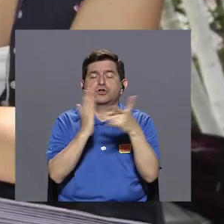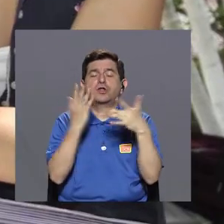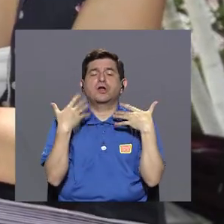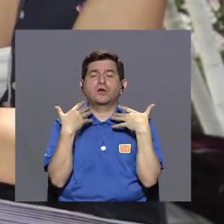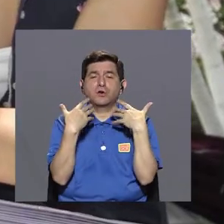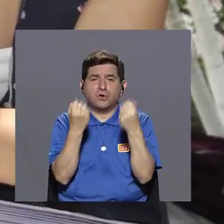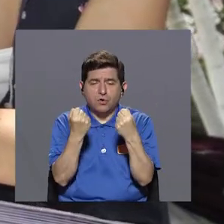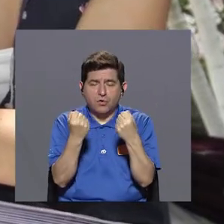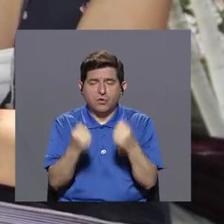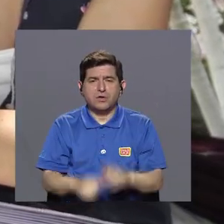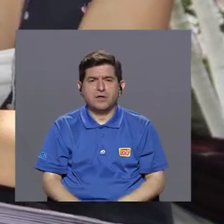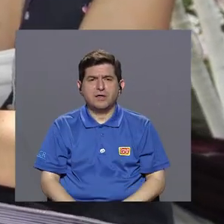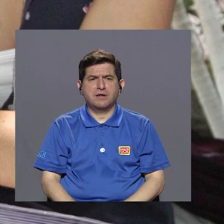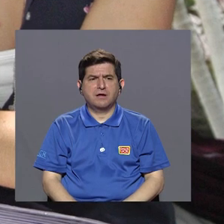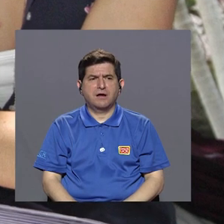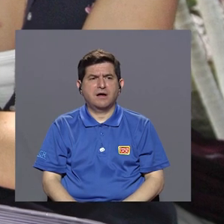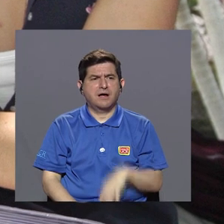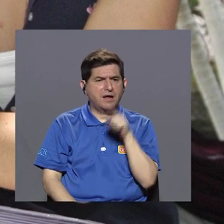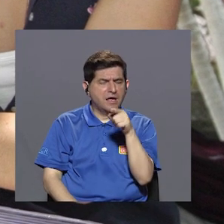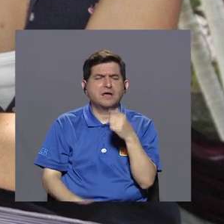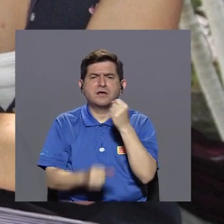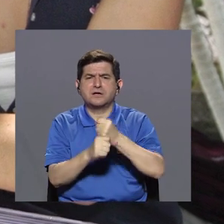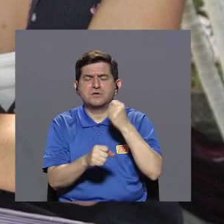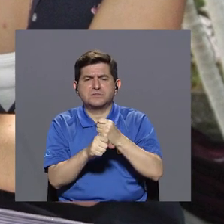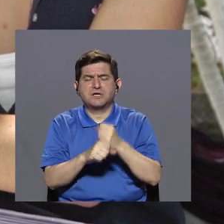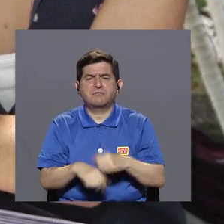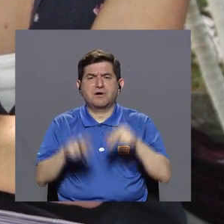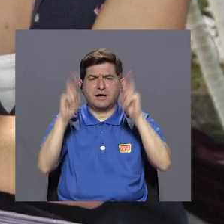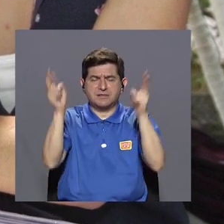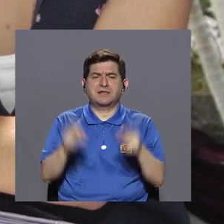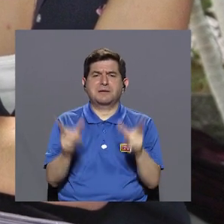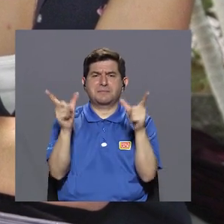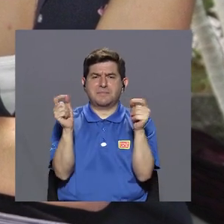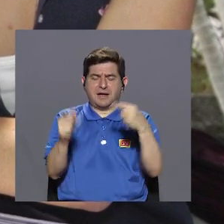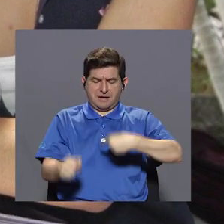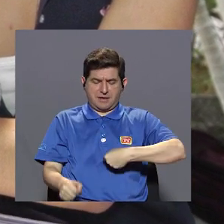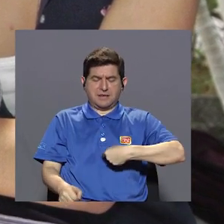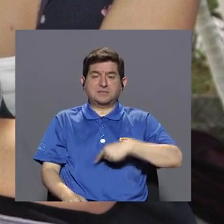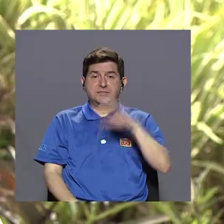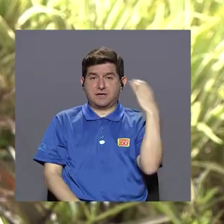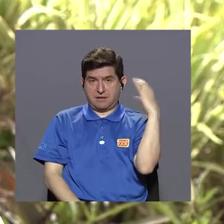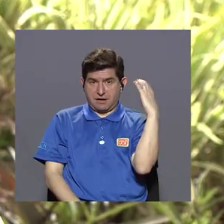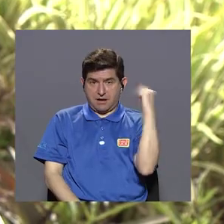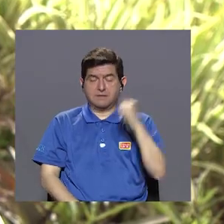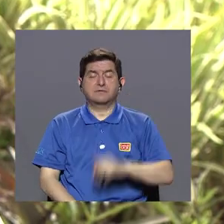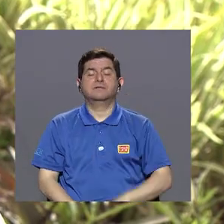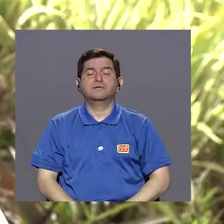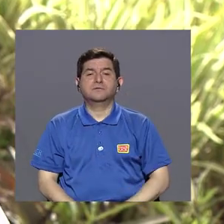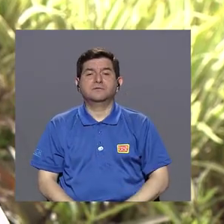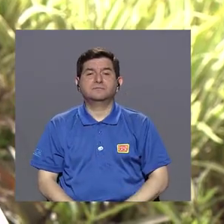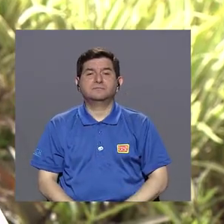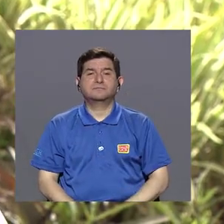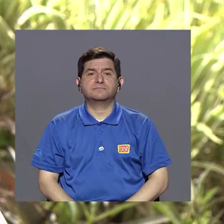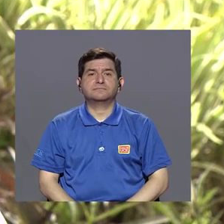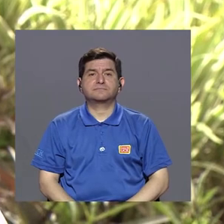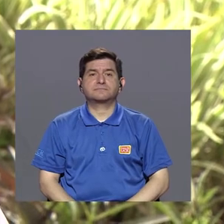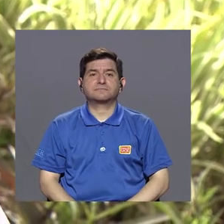salud, podemos hablar de el trabajo que se hace con el tema del cáncer gástrico en la zona de Cartago. Ah, sí, también.